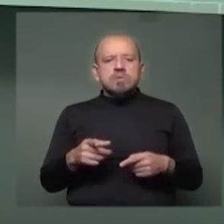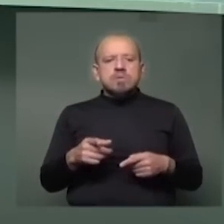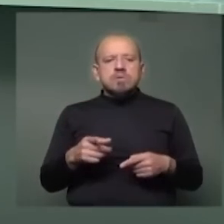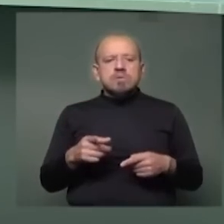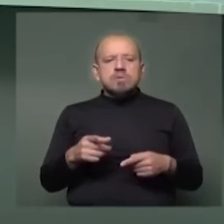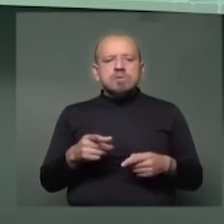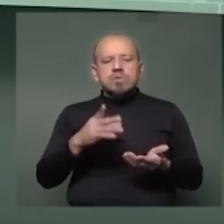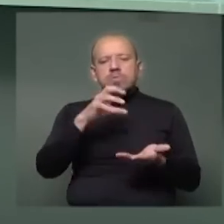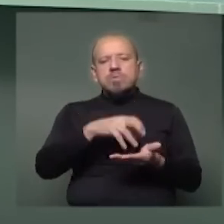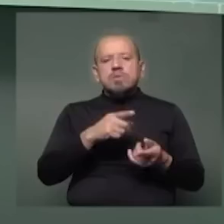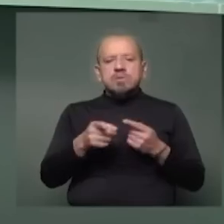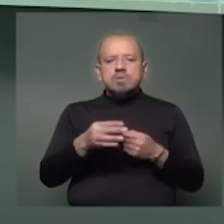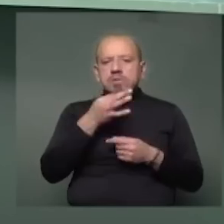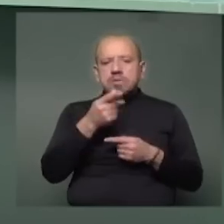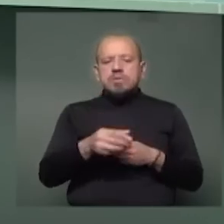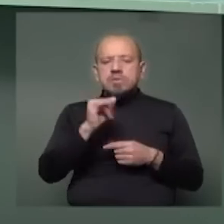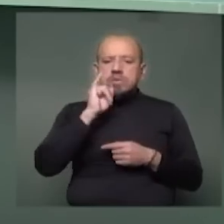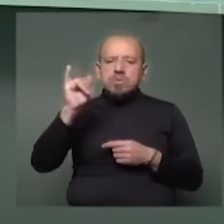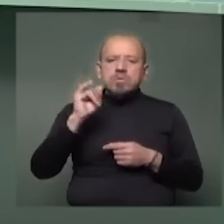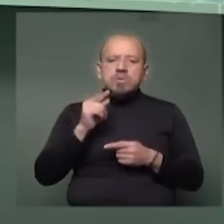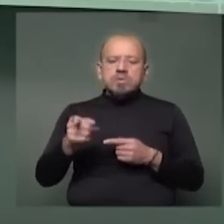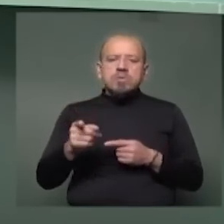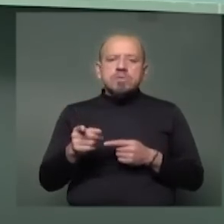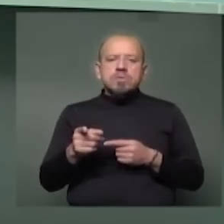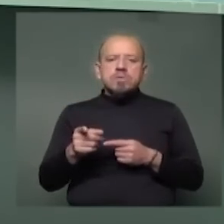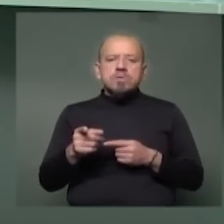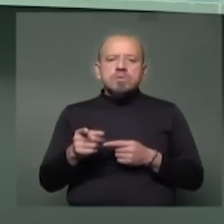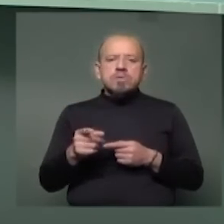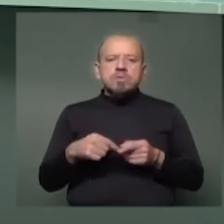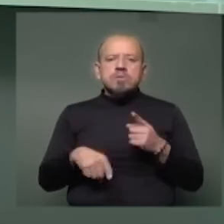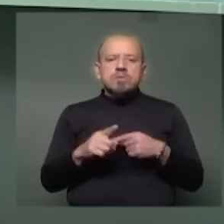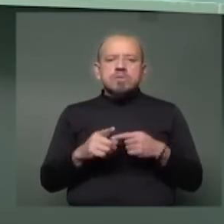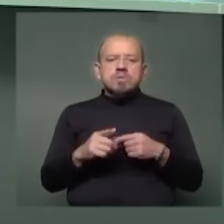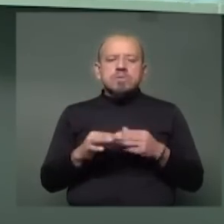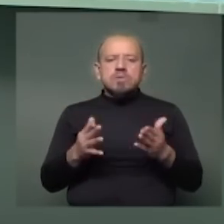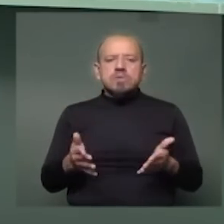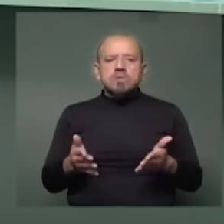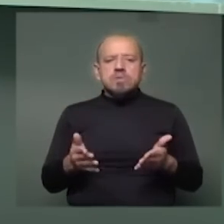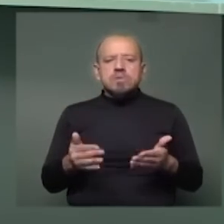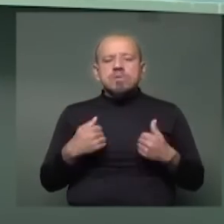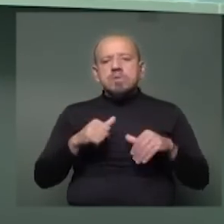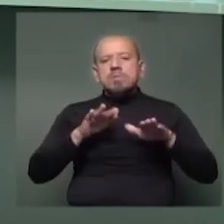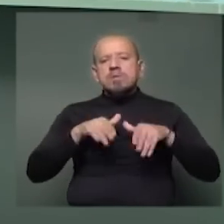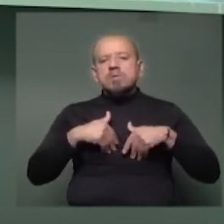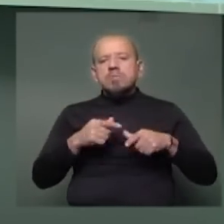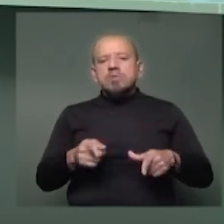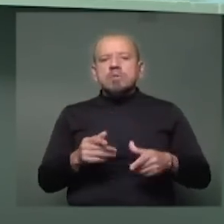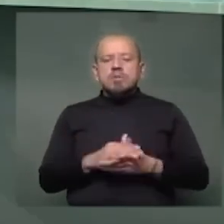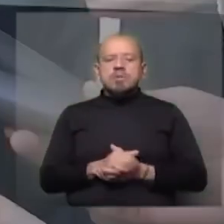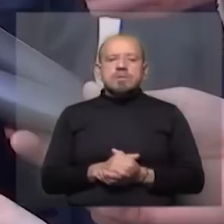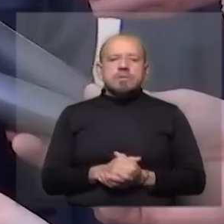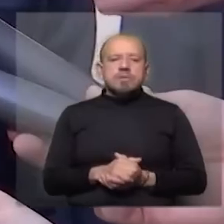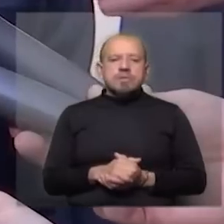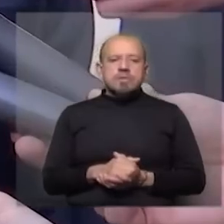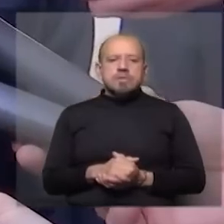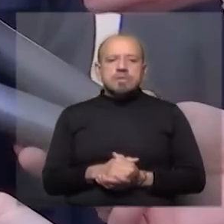organismo además dijo que la denuncia viene precedida de informes legales con presunto daño patrimonial IL legitimidades y abuso del